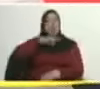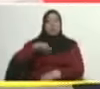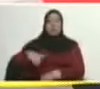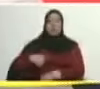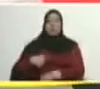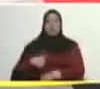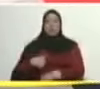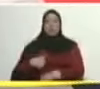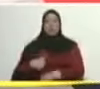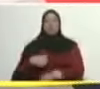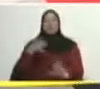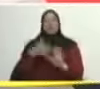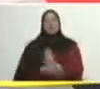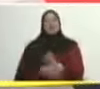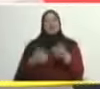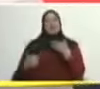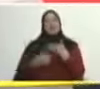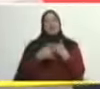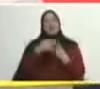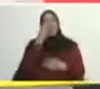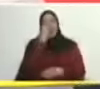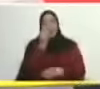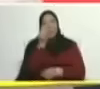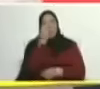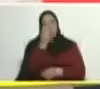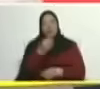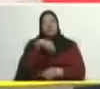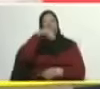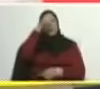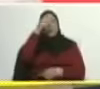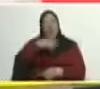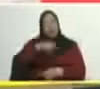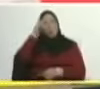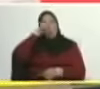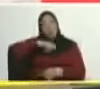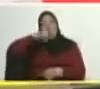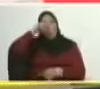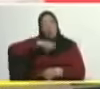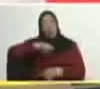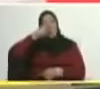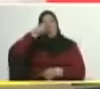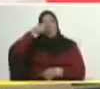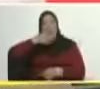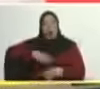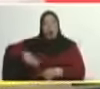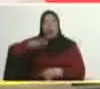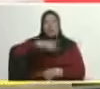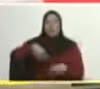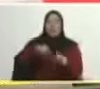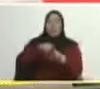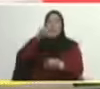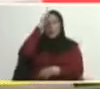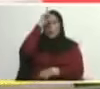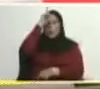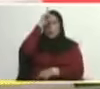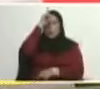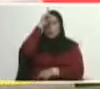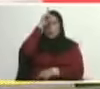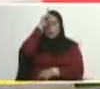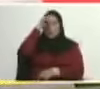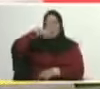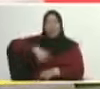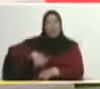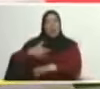el genocidio de los nazis contra los judíos cosechó el odio de todos los pueblos de la tierra. ¿Por qué cree el gobierno de ese